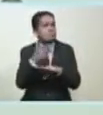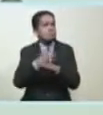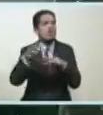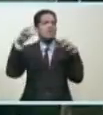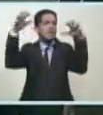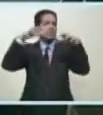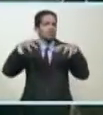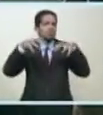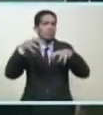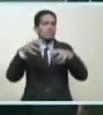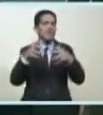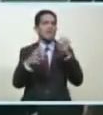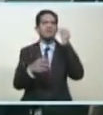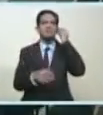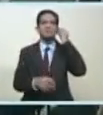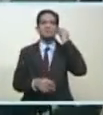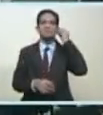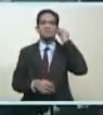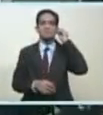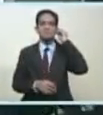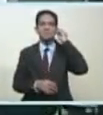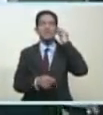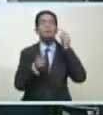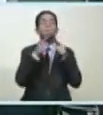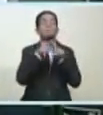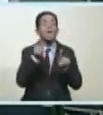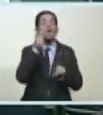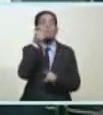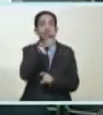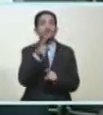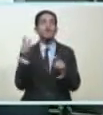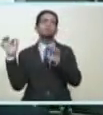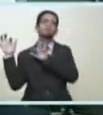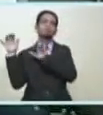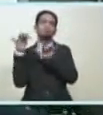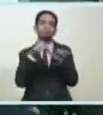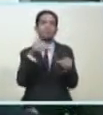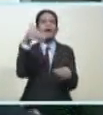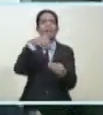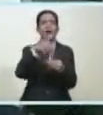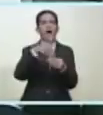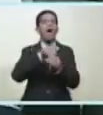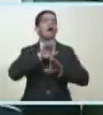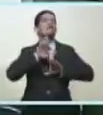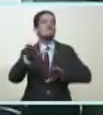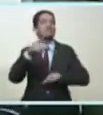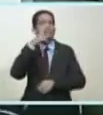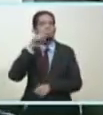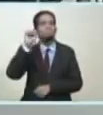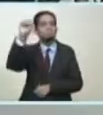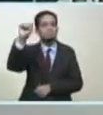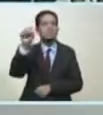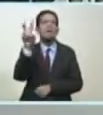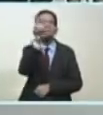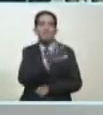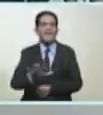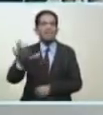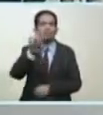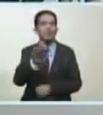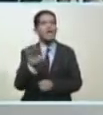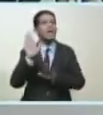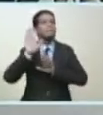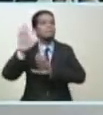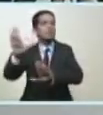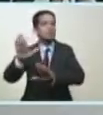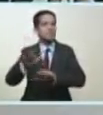relampagueó y no dudaron en salir a decir: presente, Maduro, estamos contigo, patria, estamos contigo. No lo